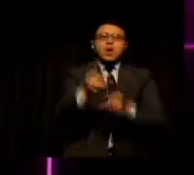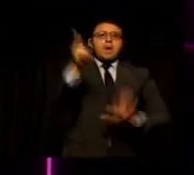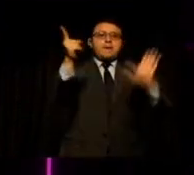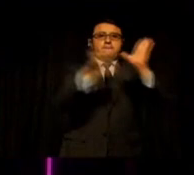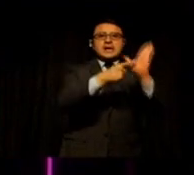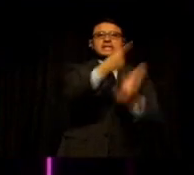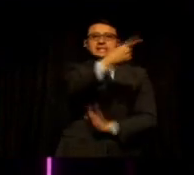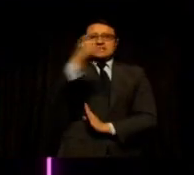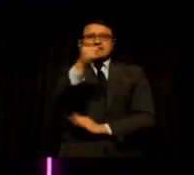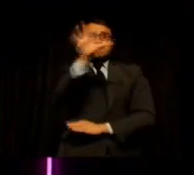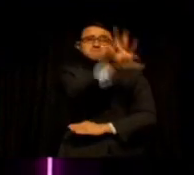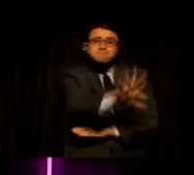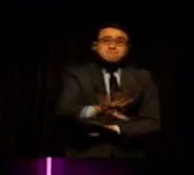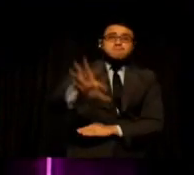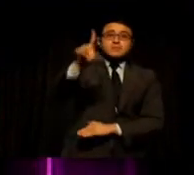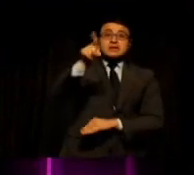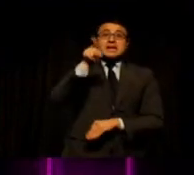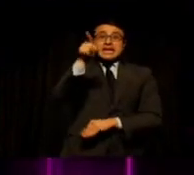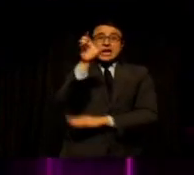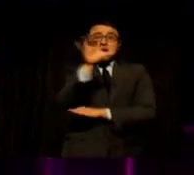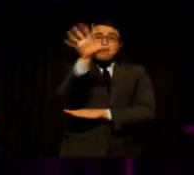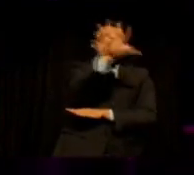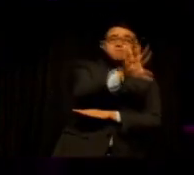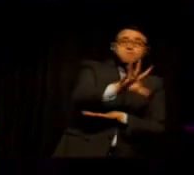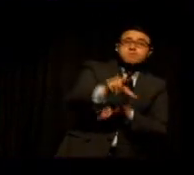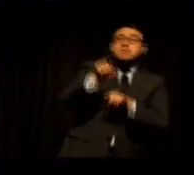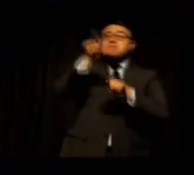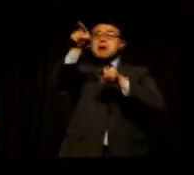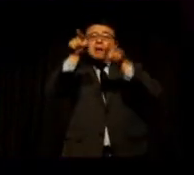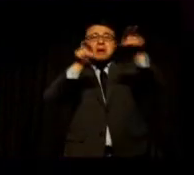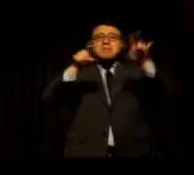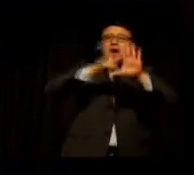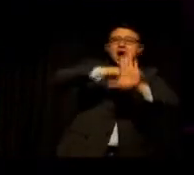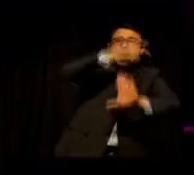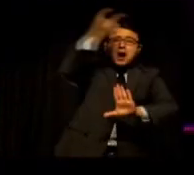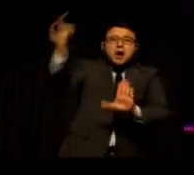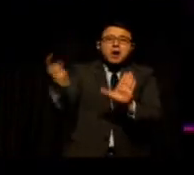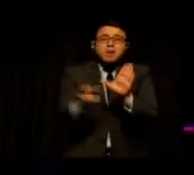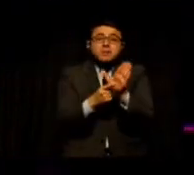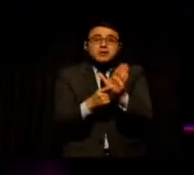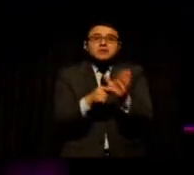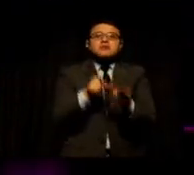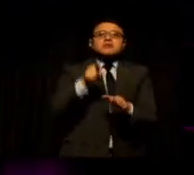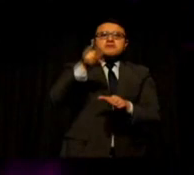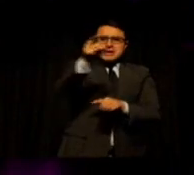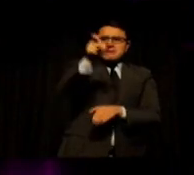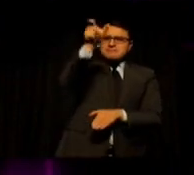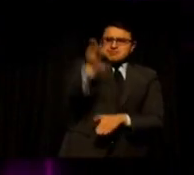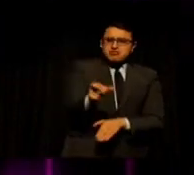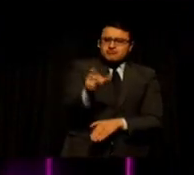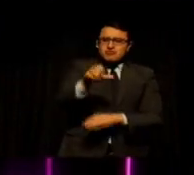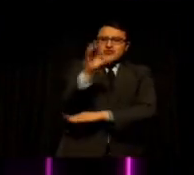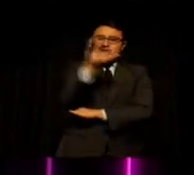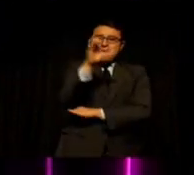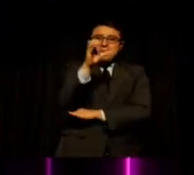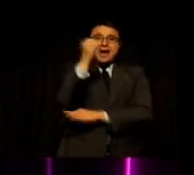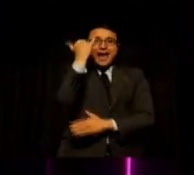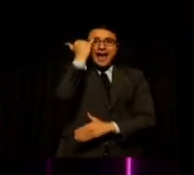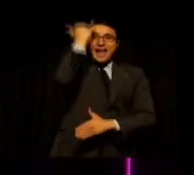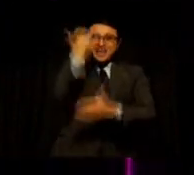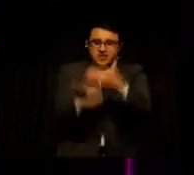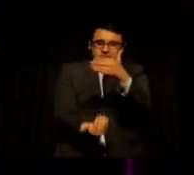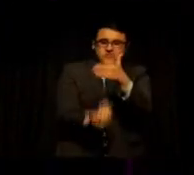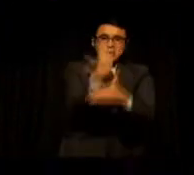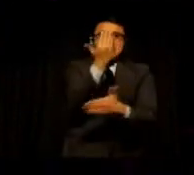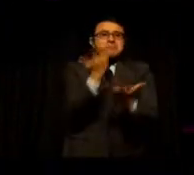un país donde en cada rincón en cada espacio hay un espíritu en un colombiano para crear un nuevo negocio para